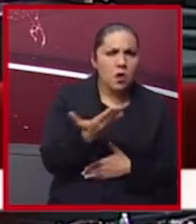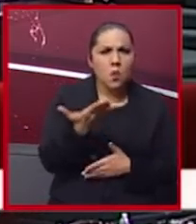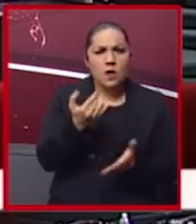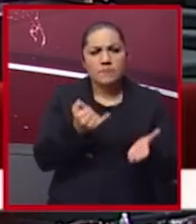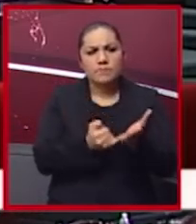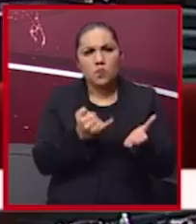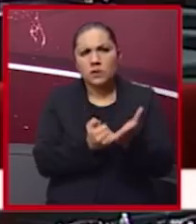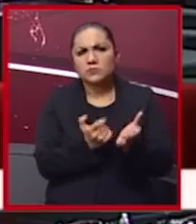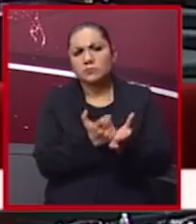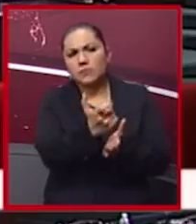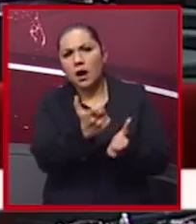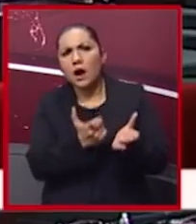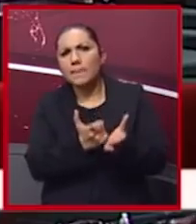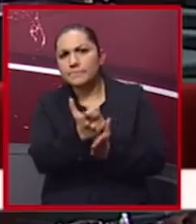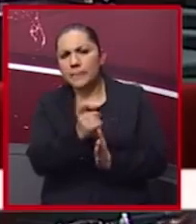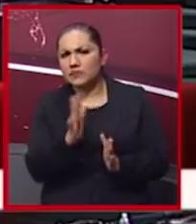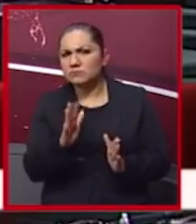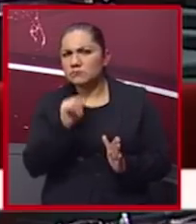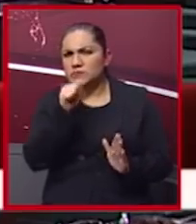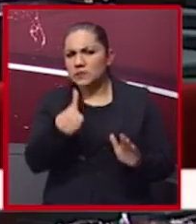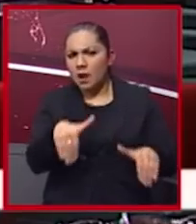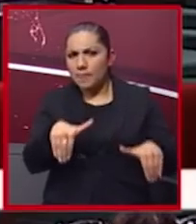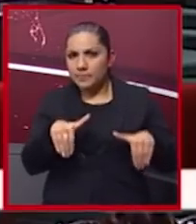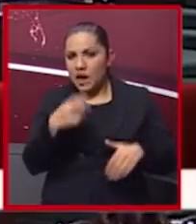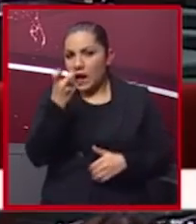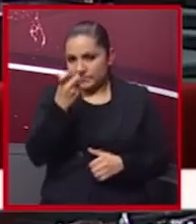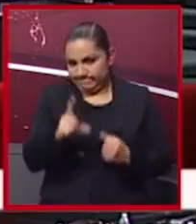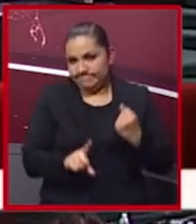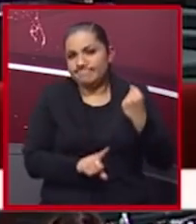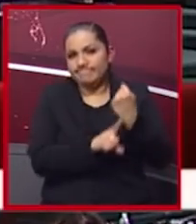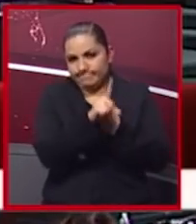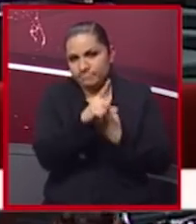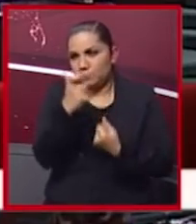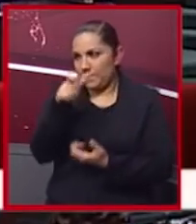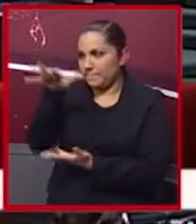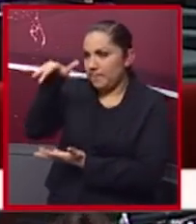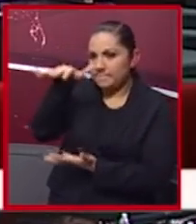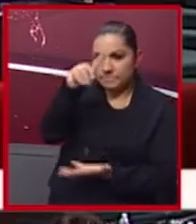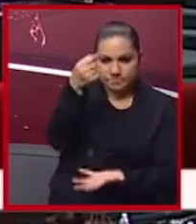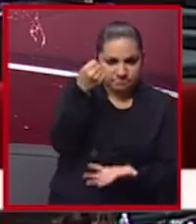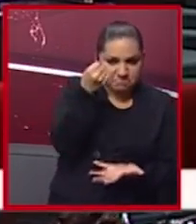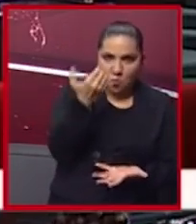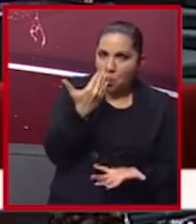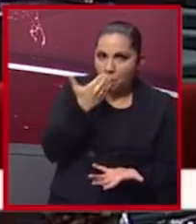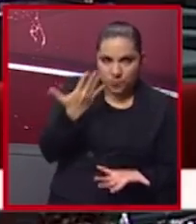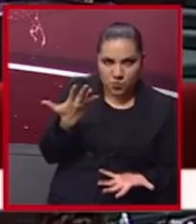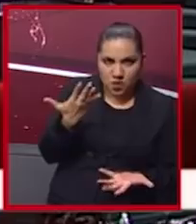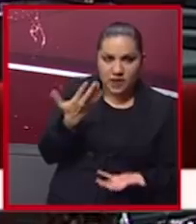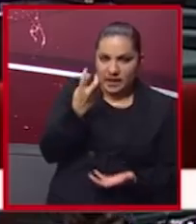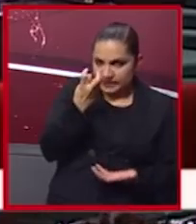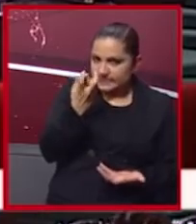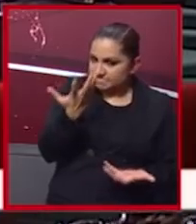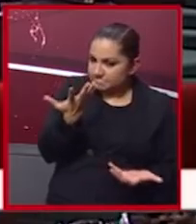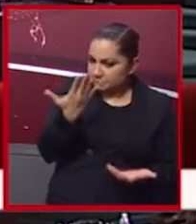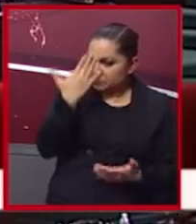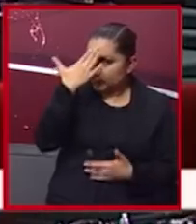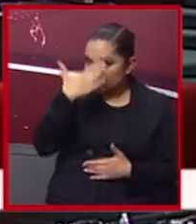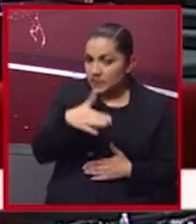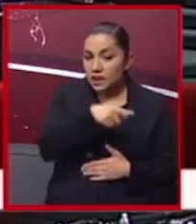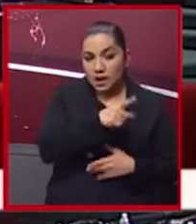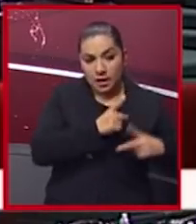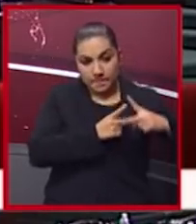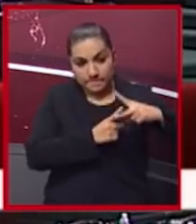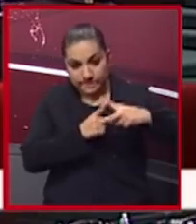la hacienda pública de nuestro país. Y una de las consecuencias de esto se observa en la